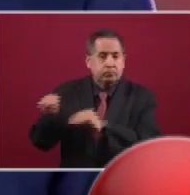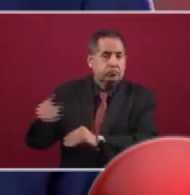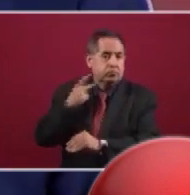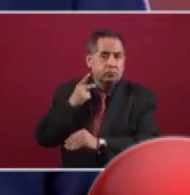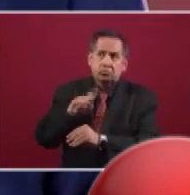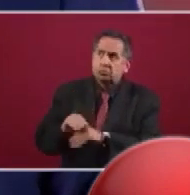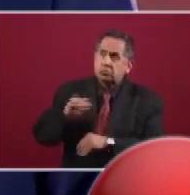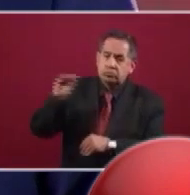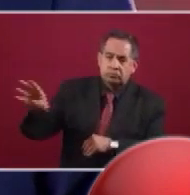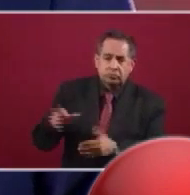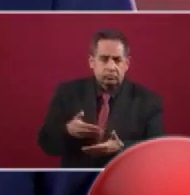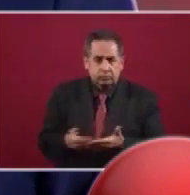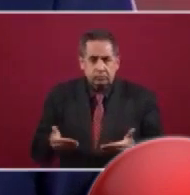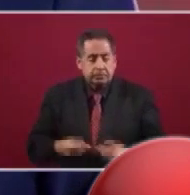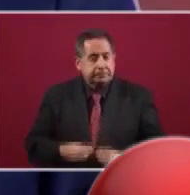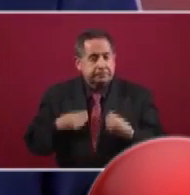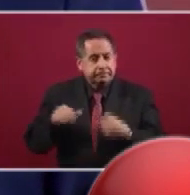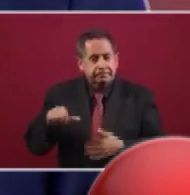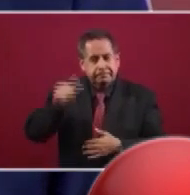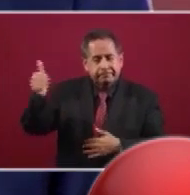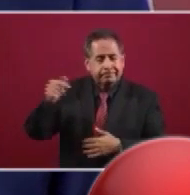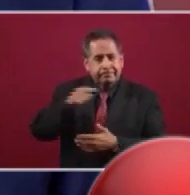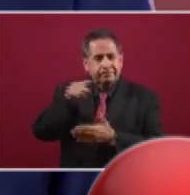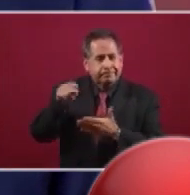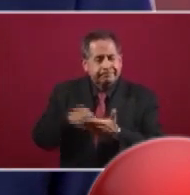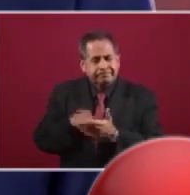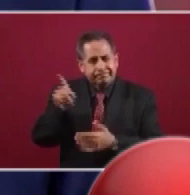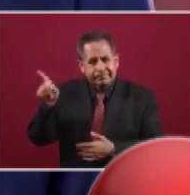político y ahora vive en una situación,